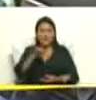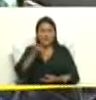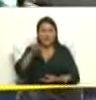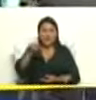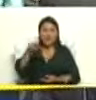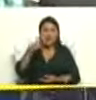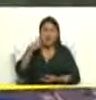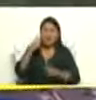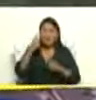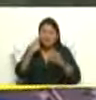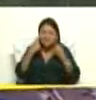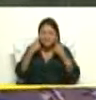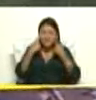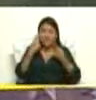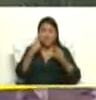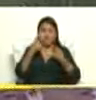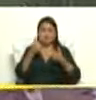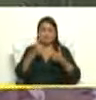lo